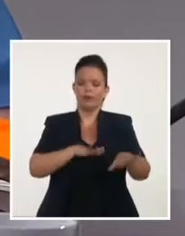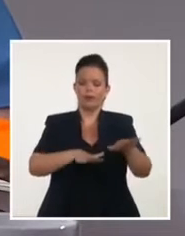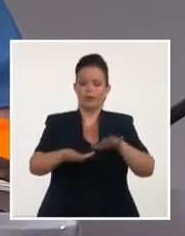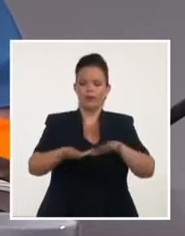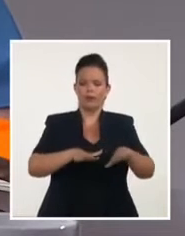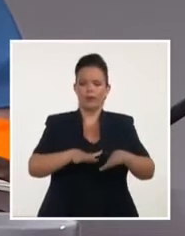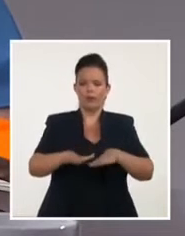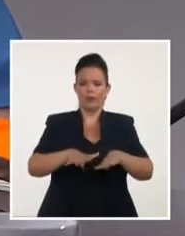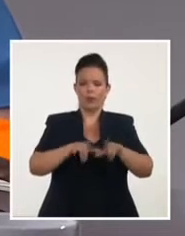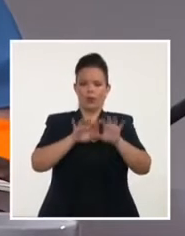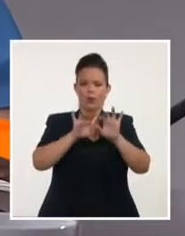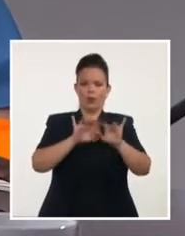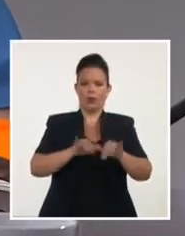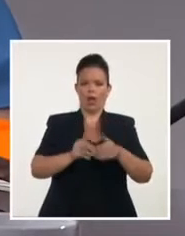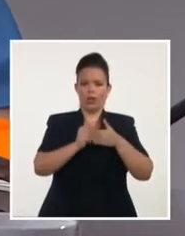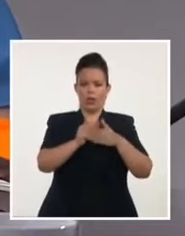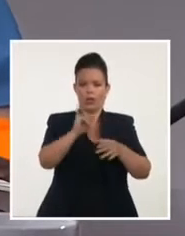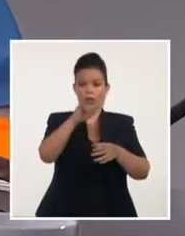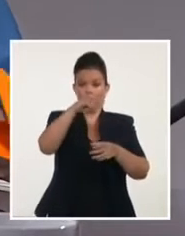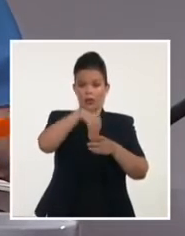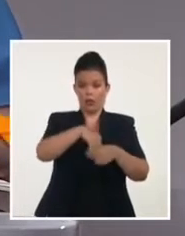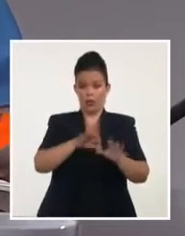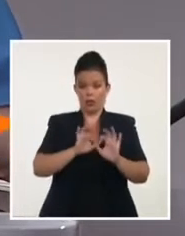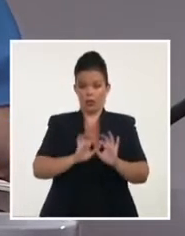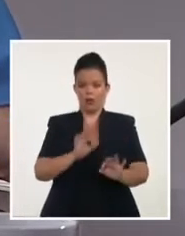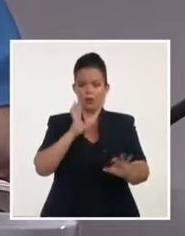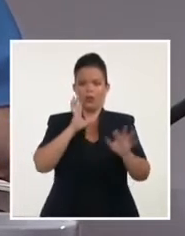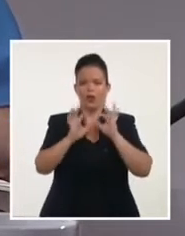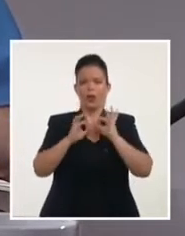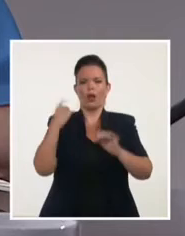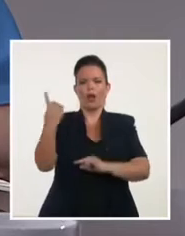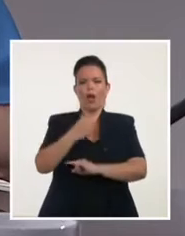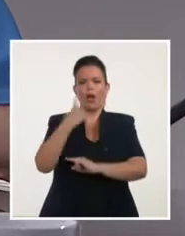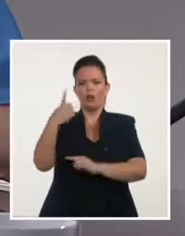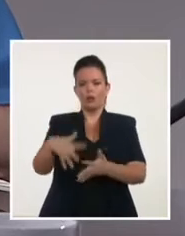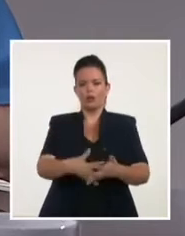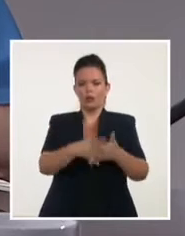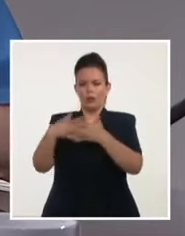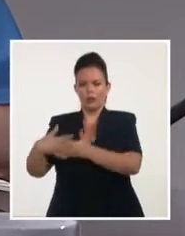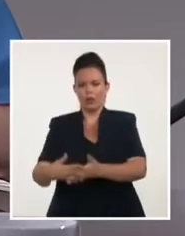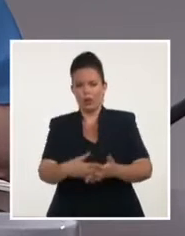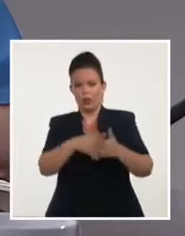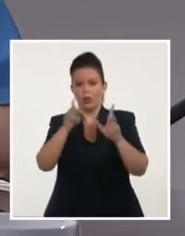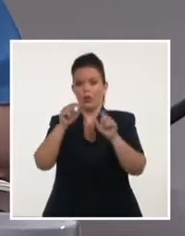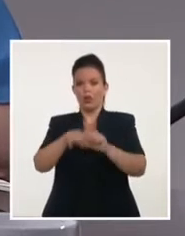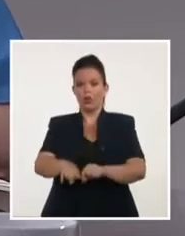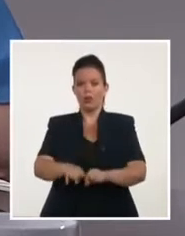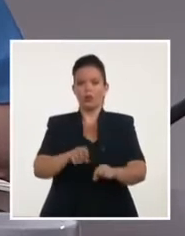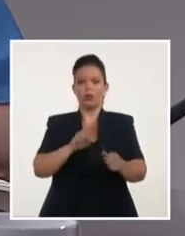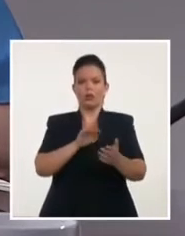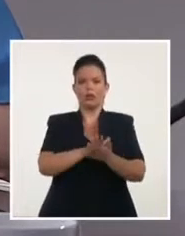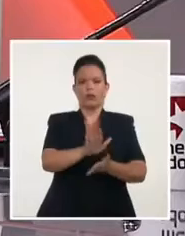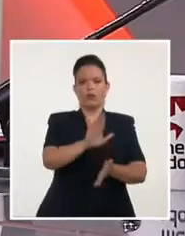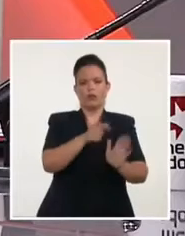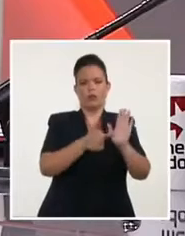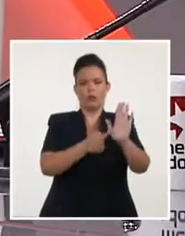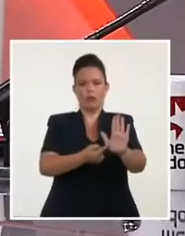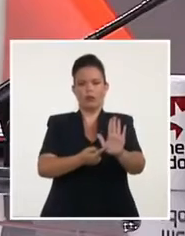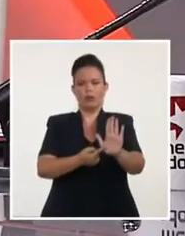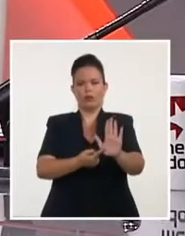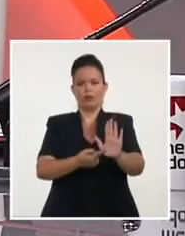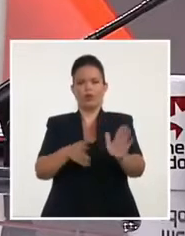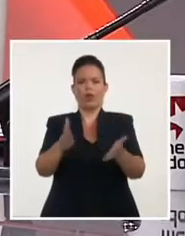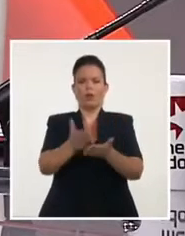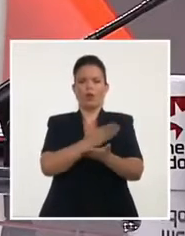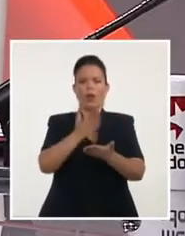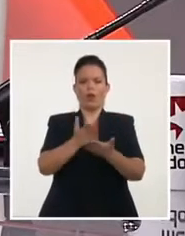seguridad nacional de la administración de Biden, que fue publicada en marzo de este año. Es decir, porque este manual es del 2010,